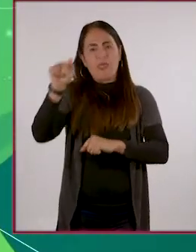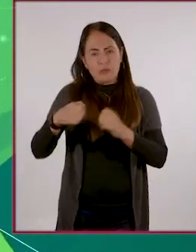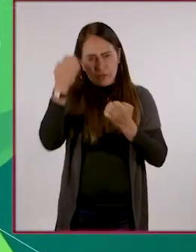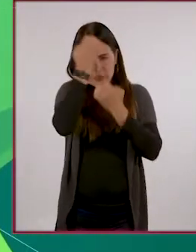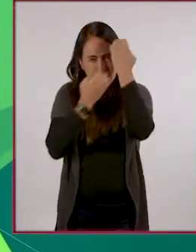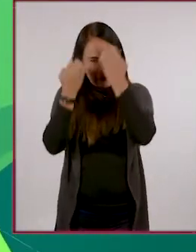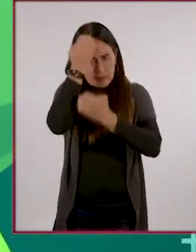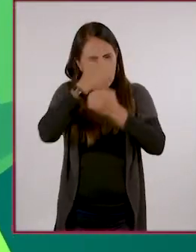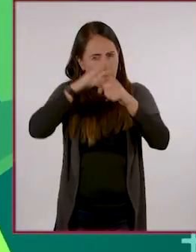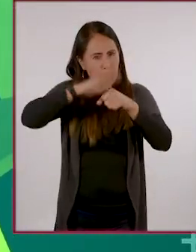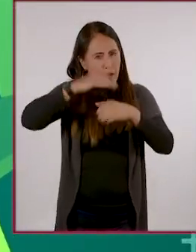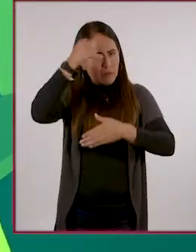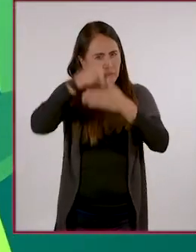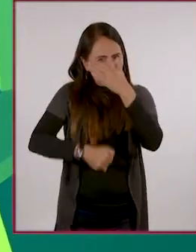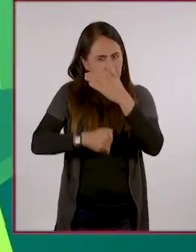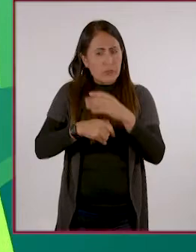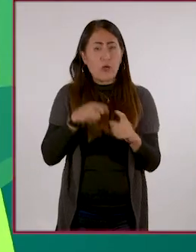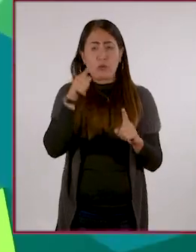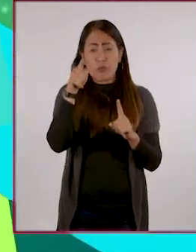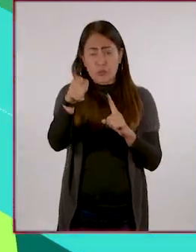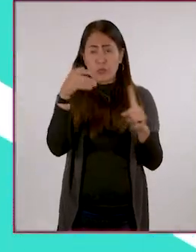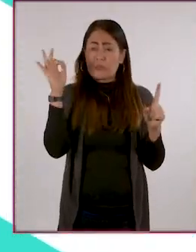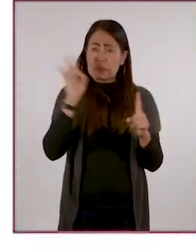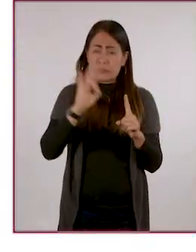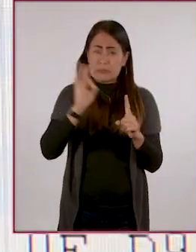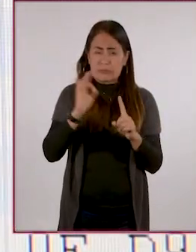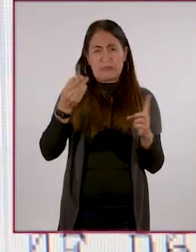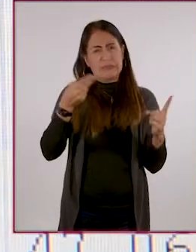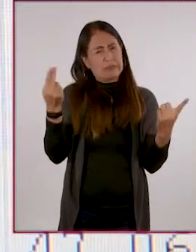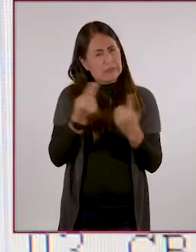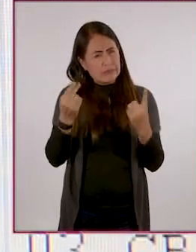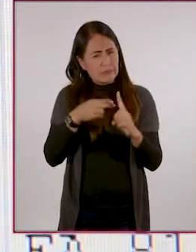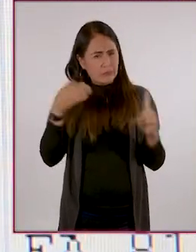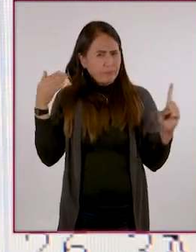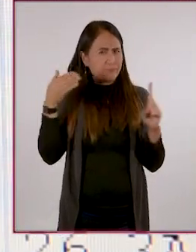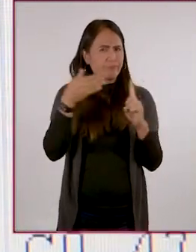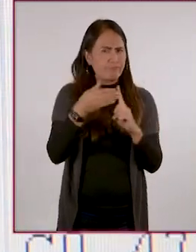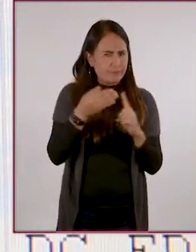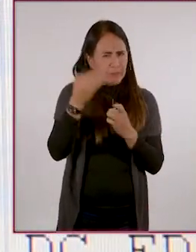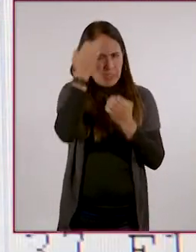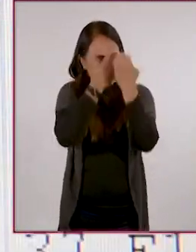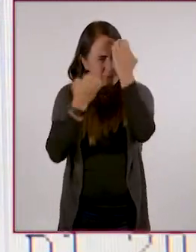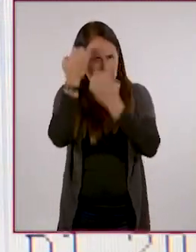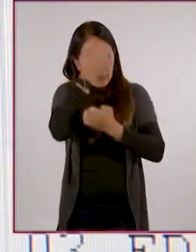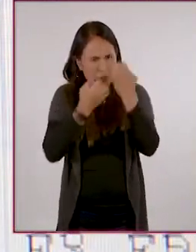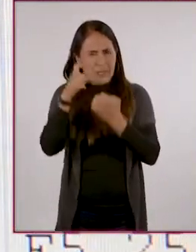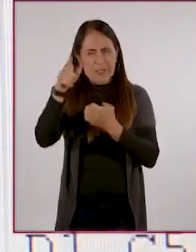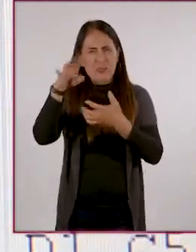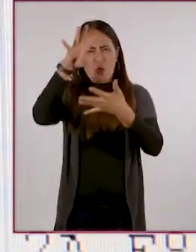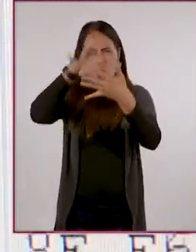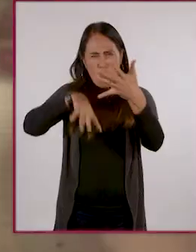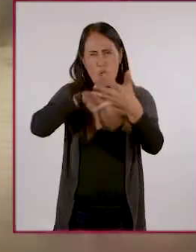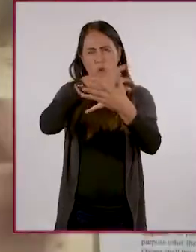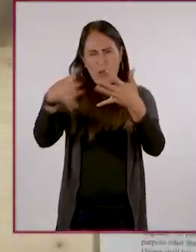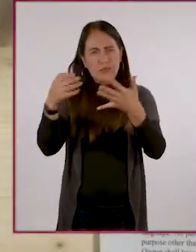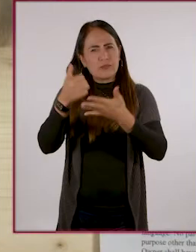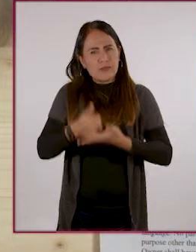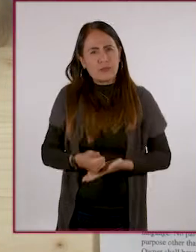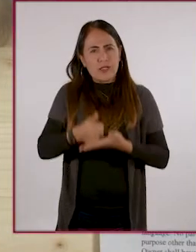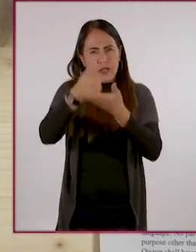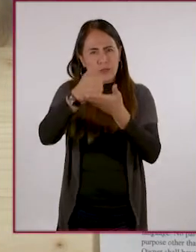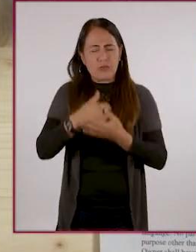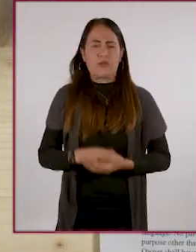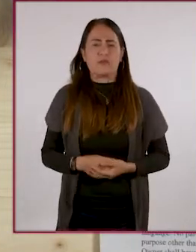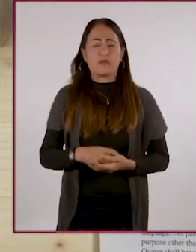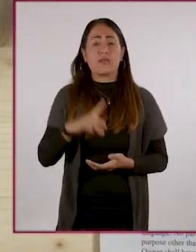y posteriormente analizarlos. Cuando tengas un propósito específico que requiera análisis, las hojas de cálculo te